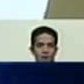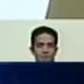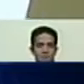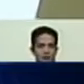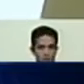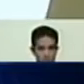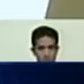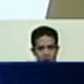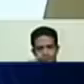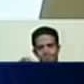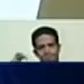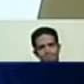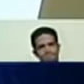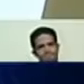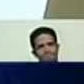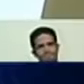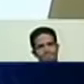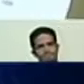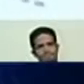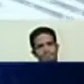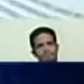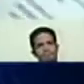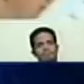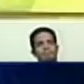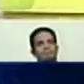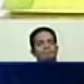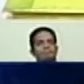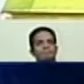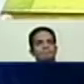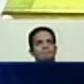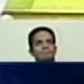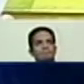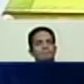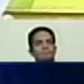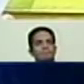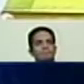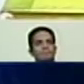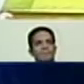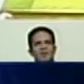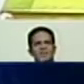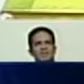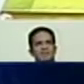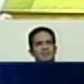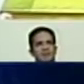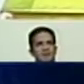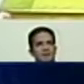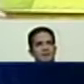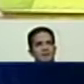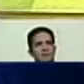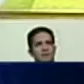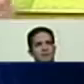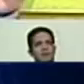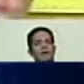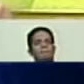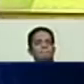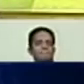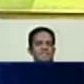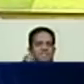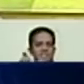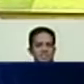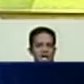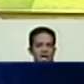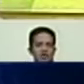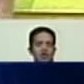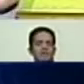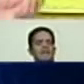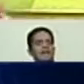Unidos de América hasta ese día, el señor James Story, que dice, el Ministerio del Poder Popular para